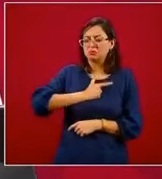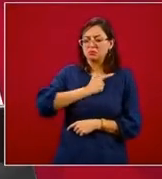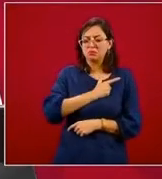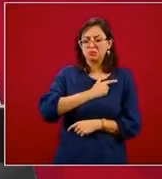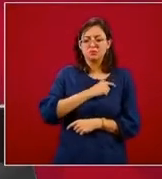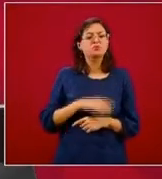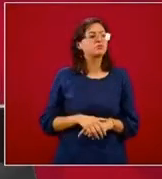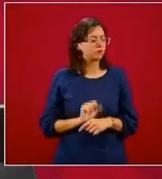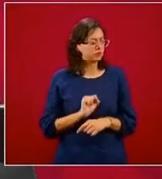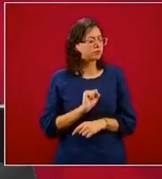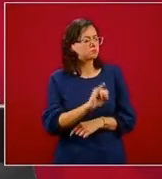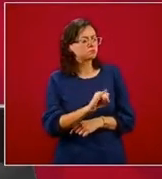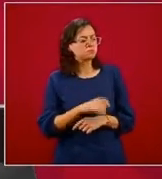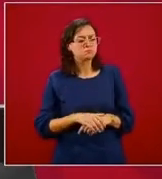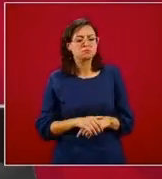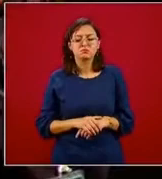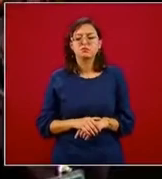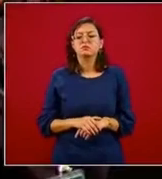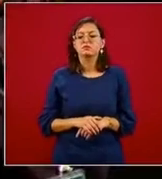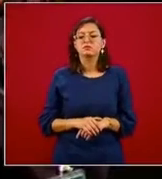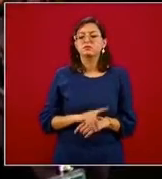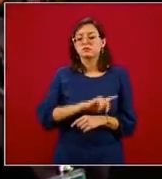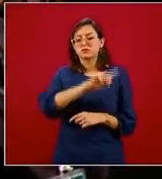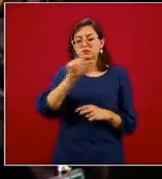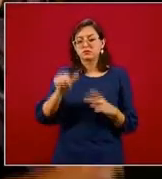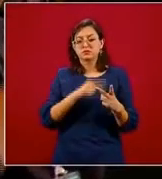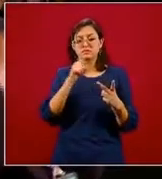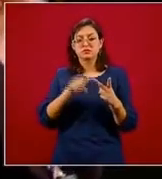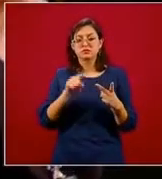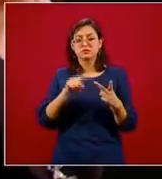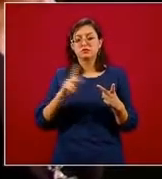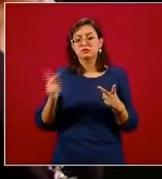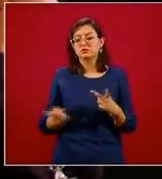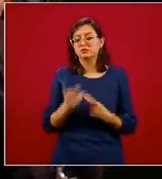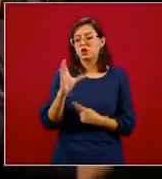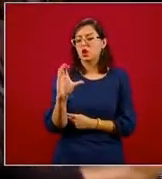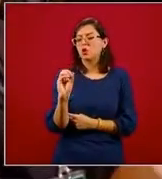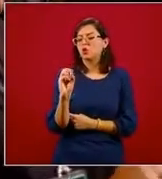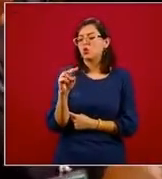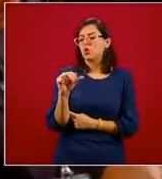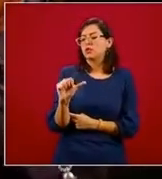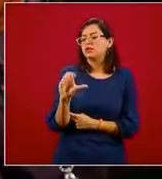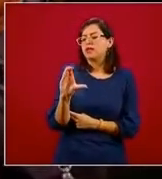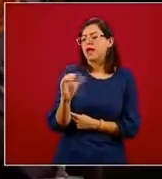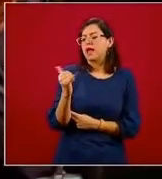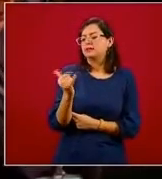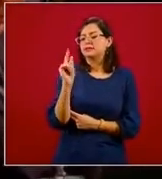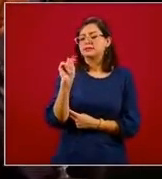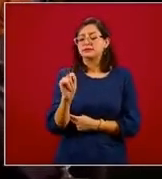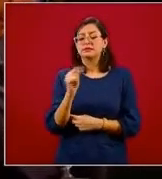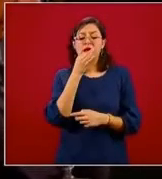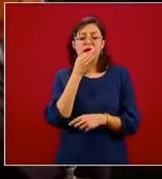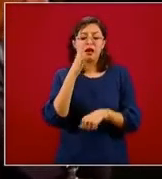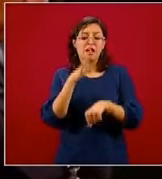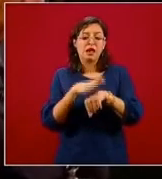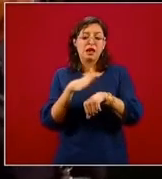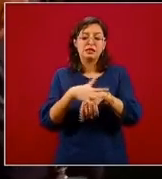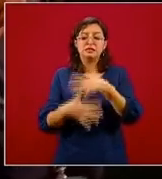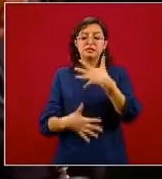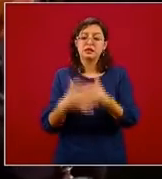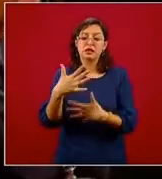conference? esos datos. Yes, Y la siguiente yes. pregunta And es my que next el question CONACYT is, informó que para el 15 de the mayo Council iban a for tener Science